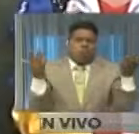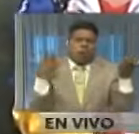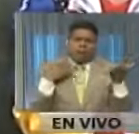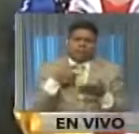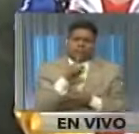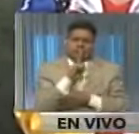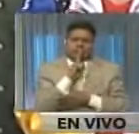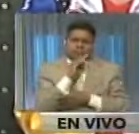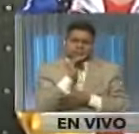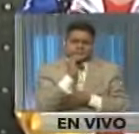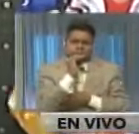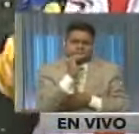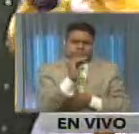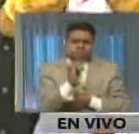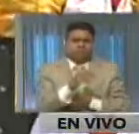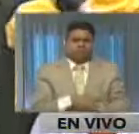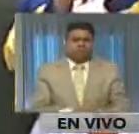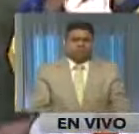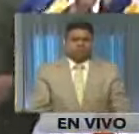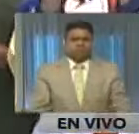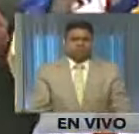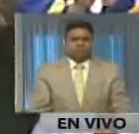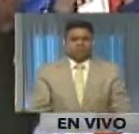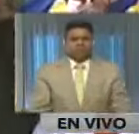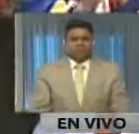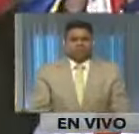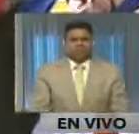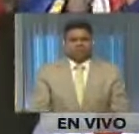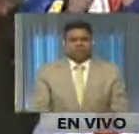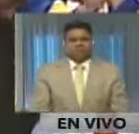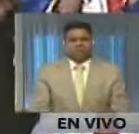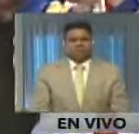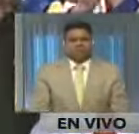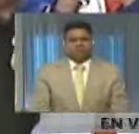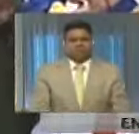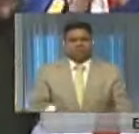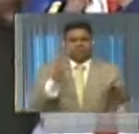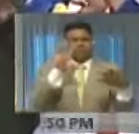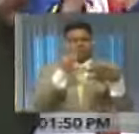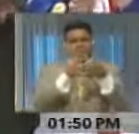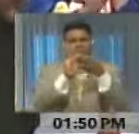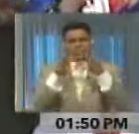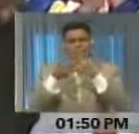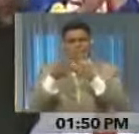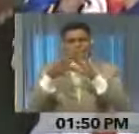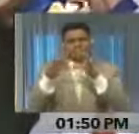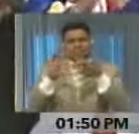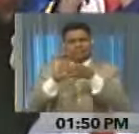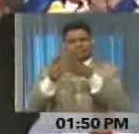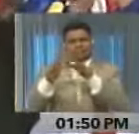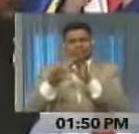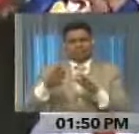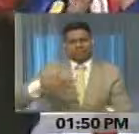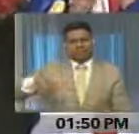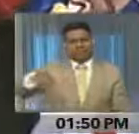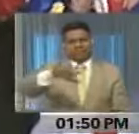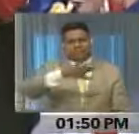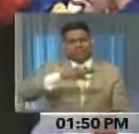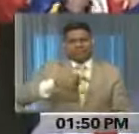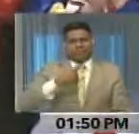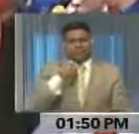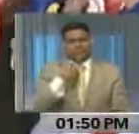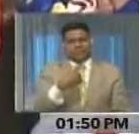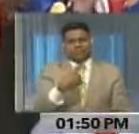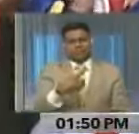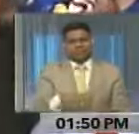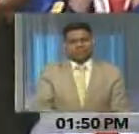Y voy a llamar a Cadena Nacional de Radio y Televisión desde esta Plaza Caracas para hacer un pronunciamiento frente al